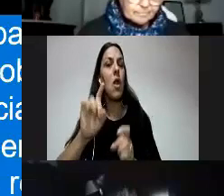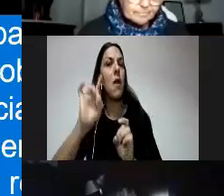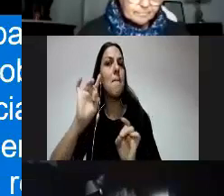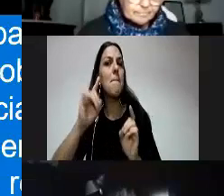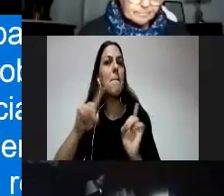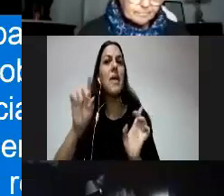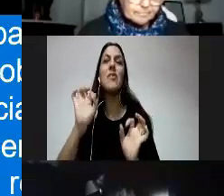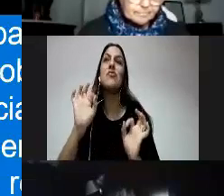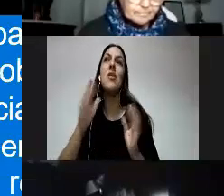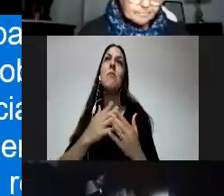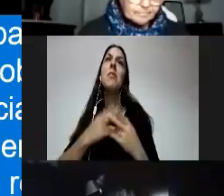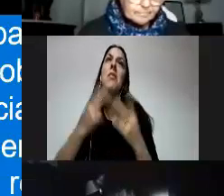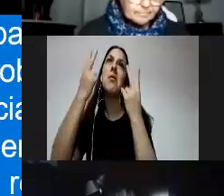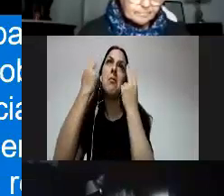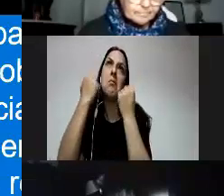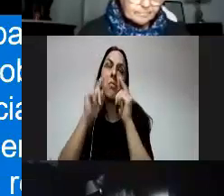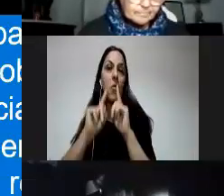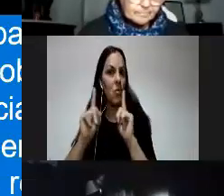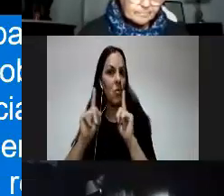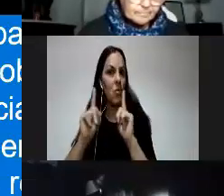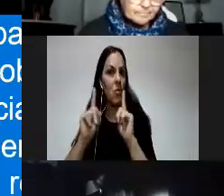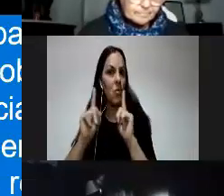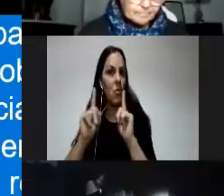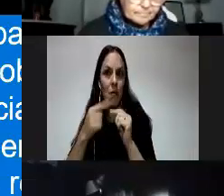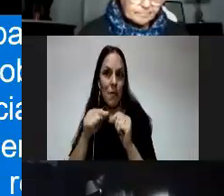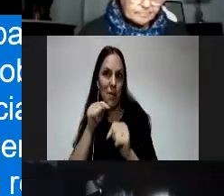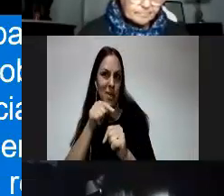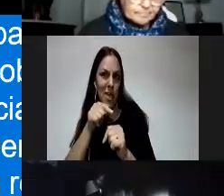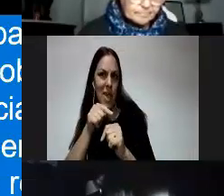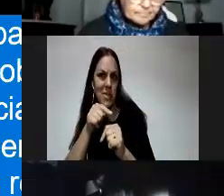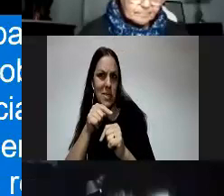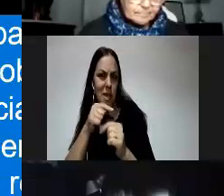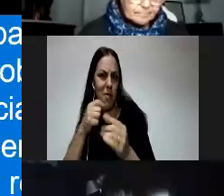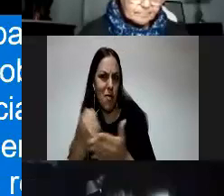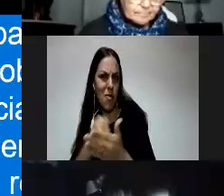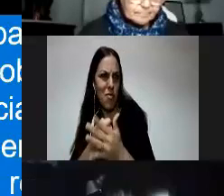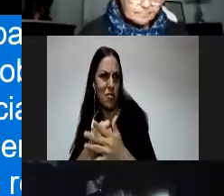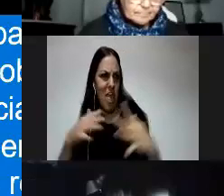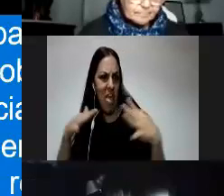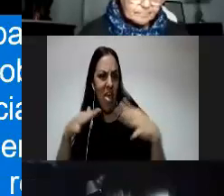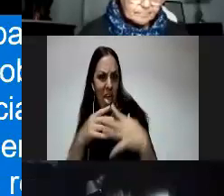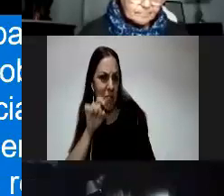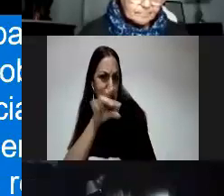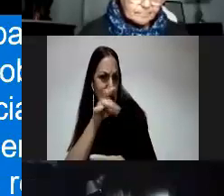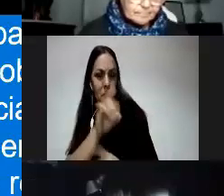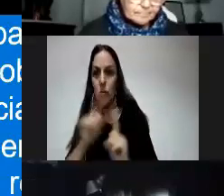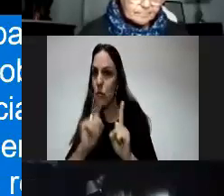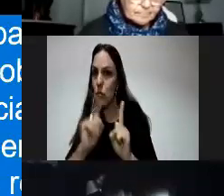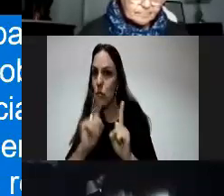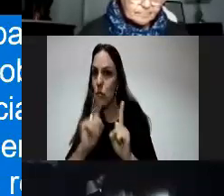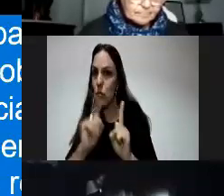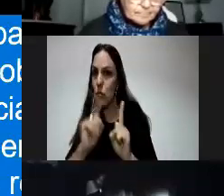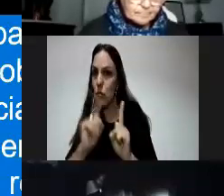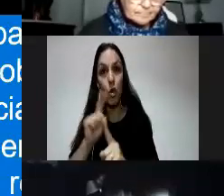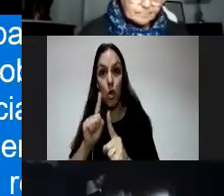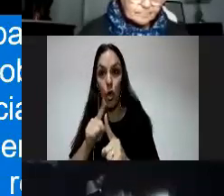pacífica, y no por ello estamos hablando de la pelea de confrontación y agresividad, sino que